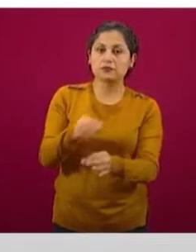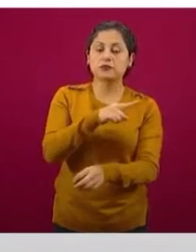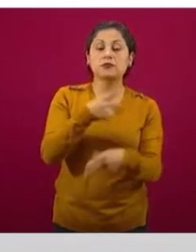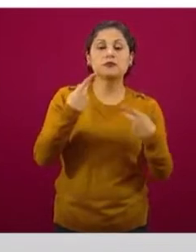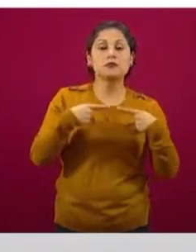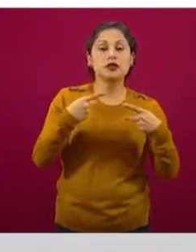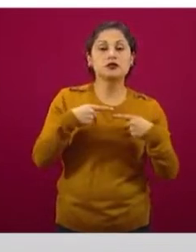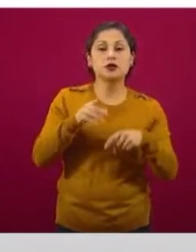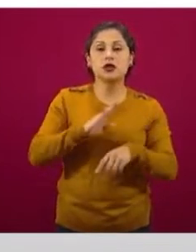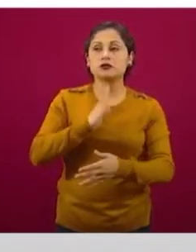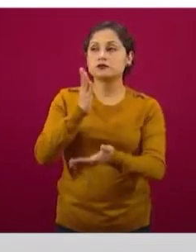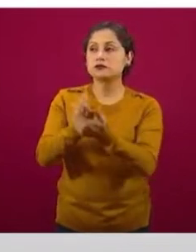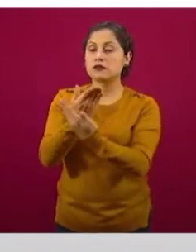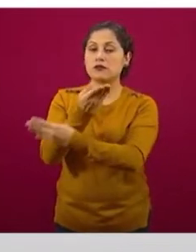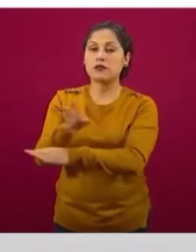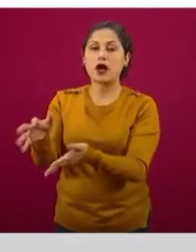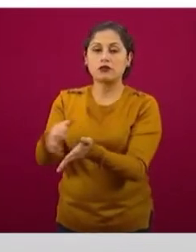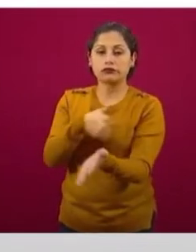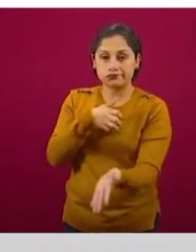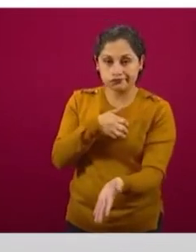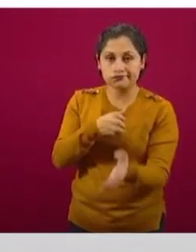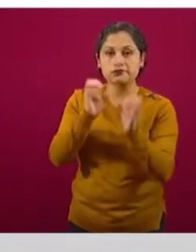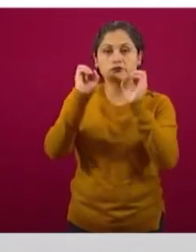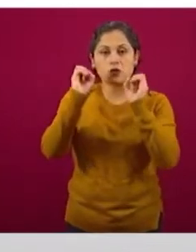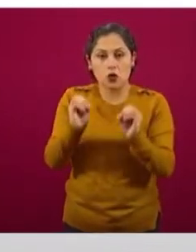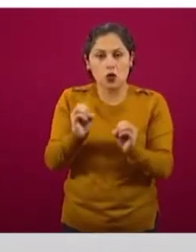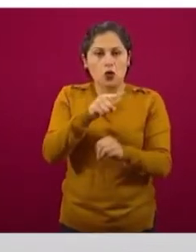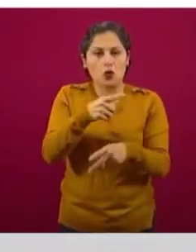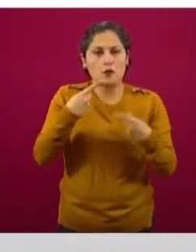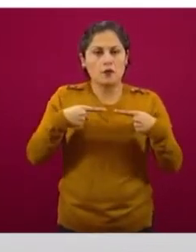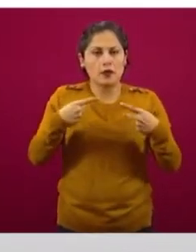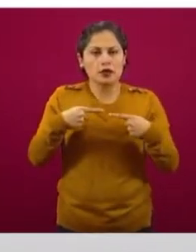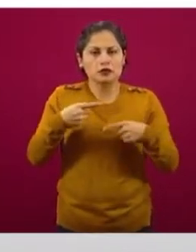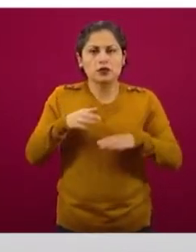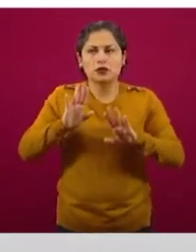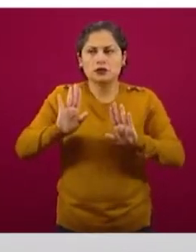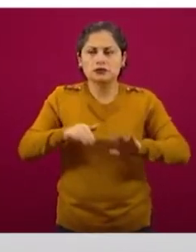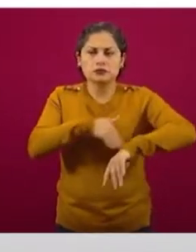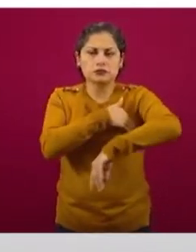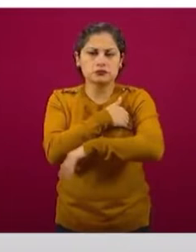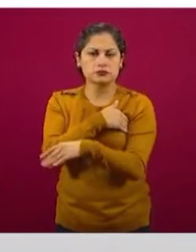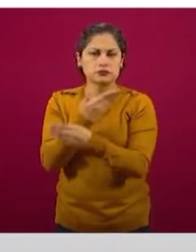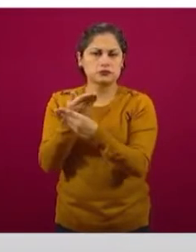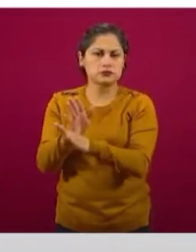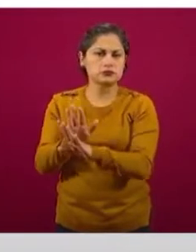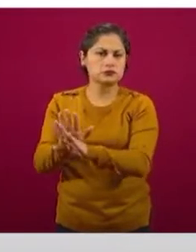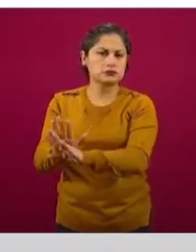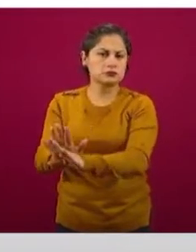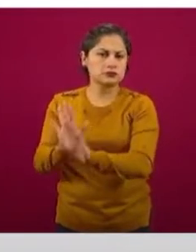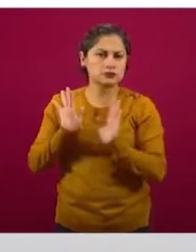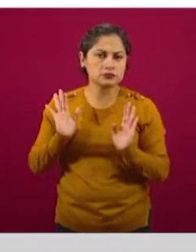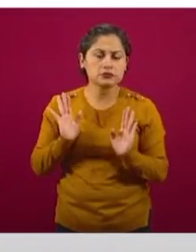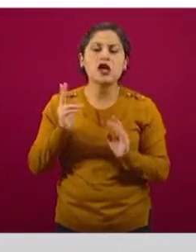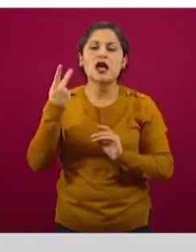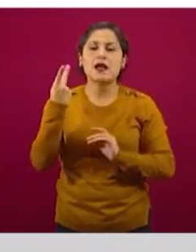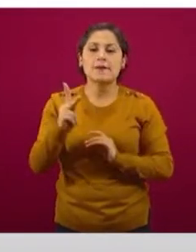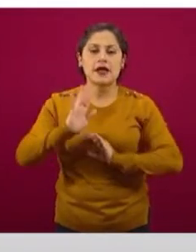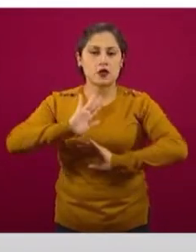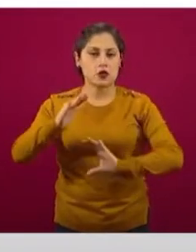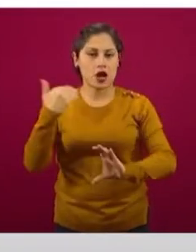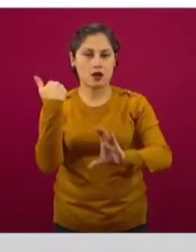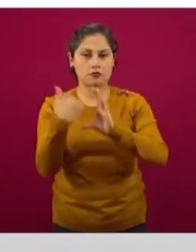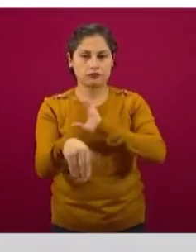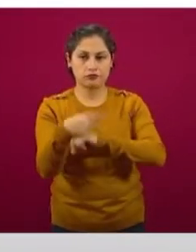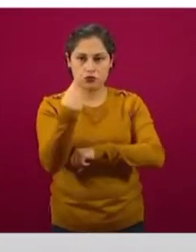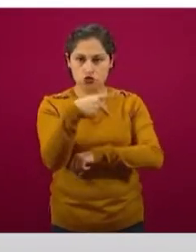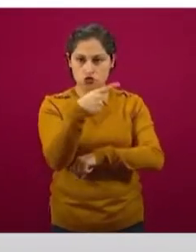mil pesos o los dejaron total o parcialmente en las cuentas que ya tienen abiertas, pero ya está transferido